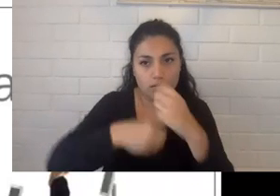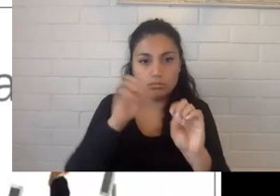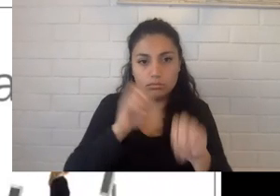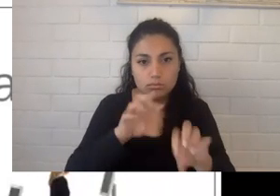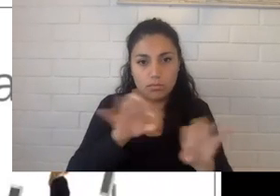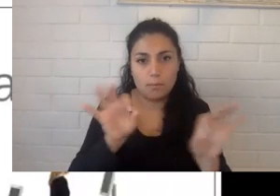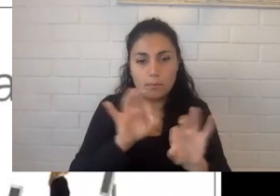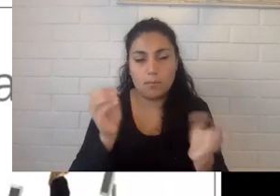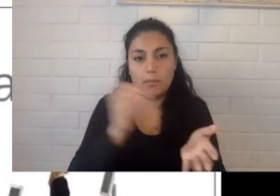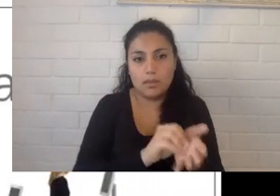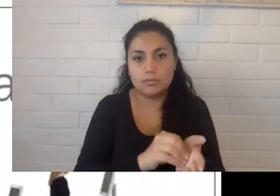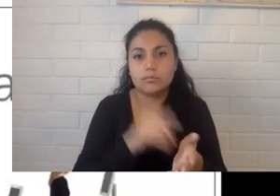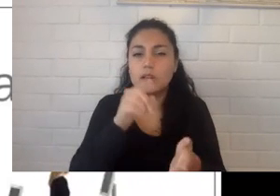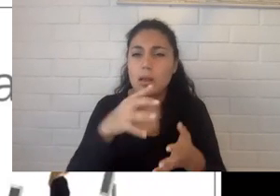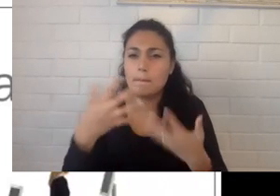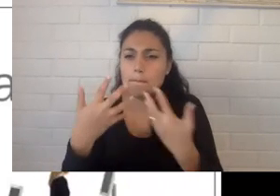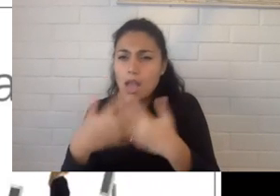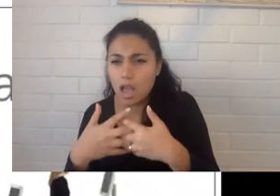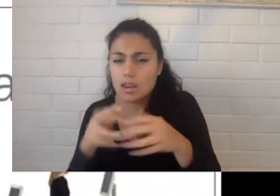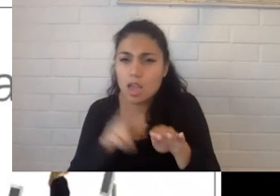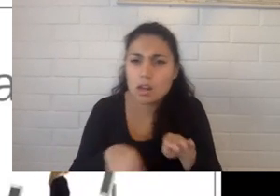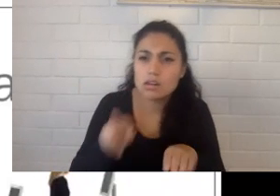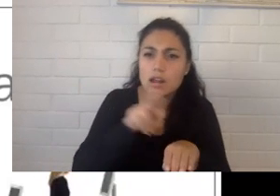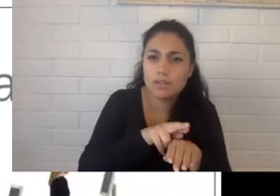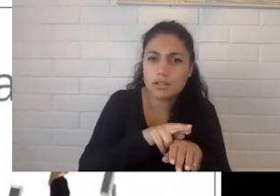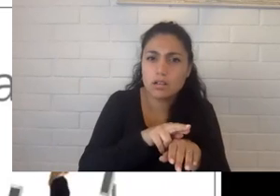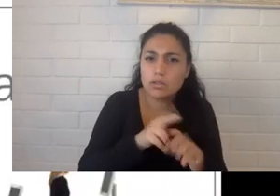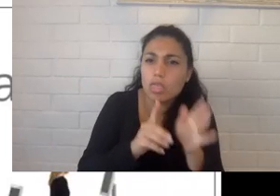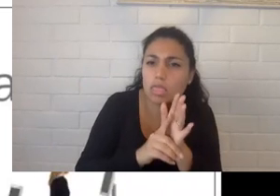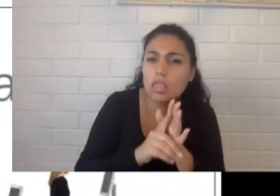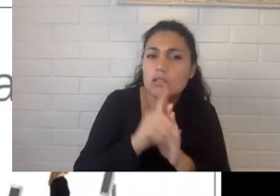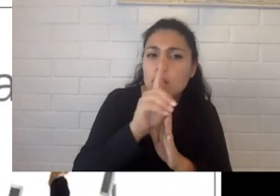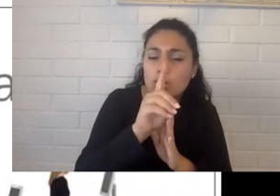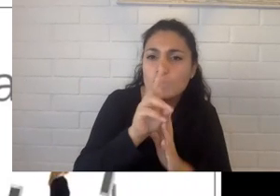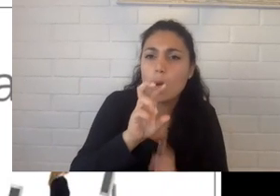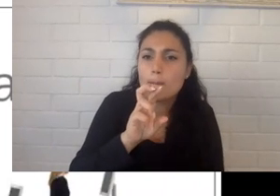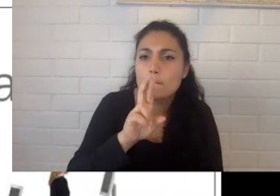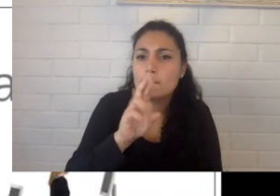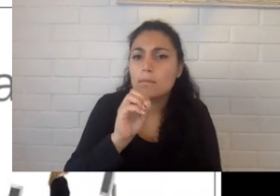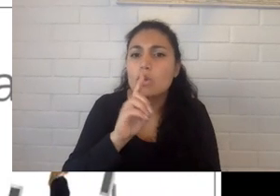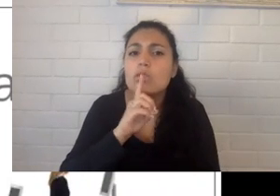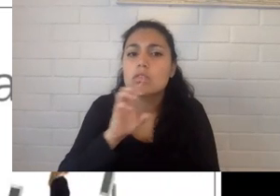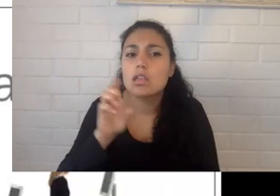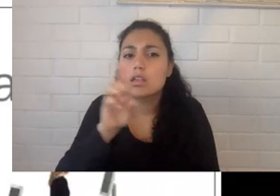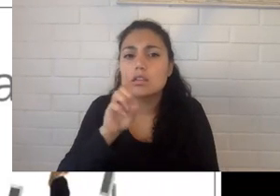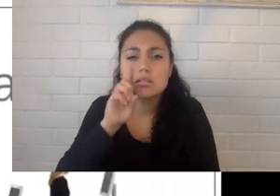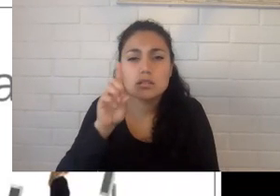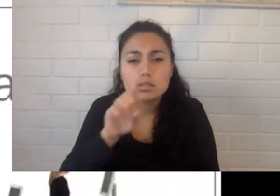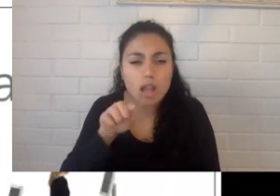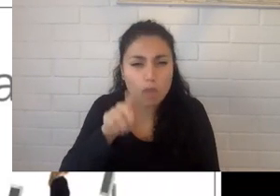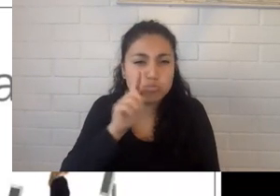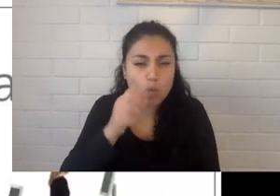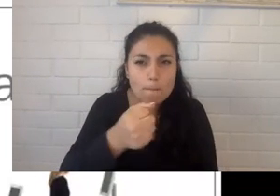a la rehabilitación. Si fijan, al desarrollo de prótesis o al desarrollo de órtesis. Aquí vemos palanca, vemos fuerza,